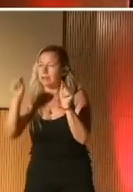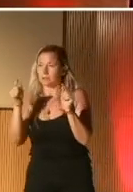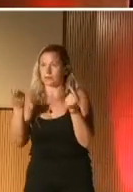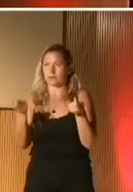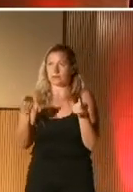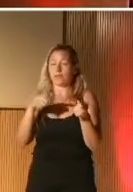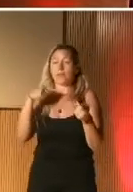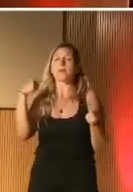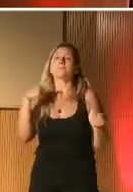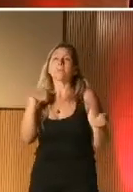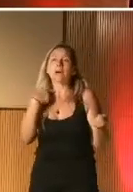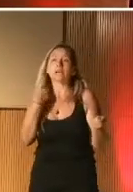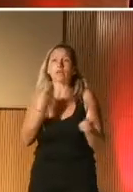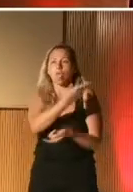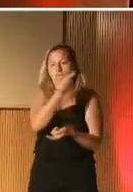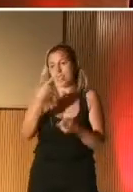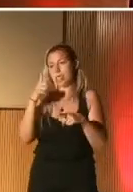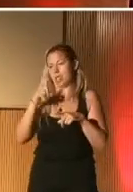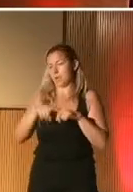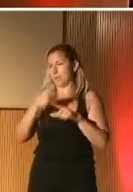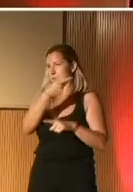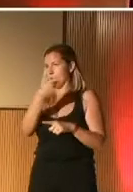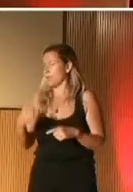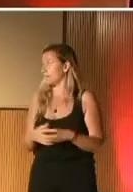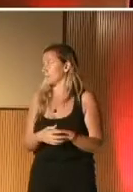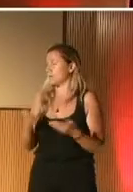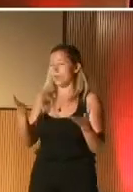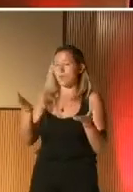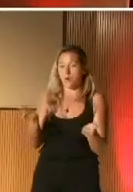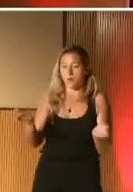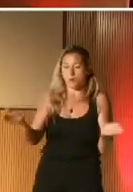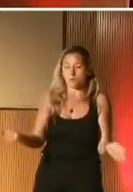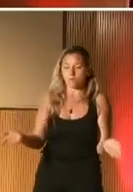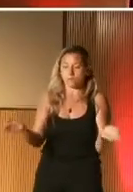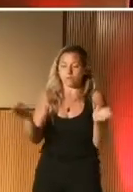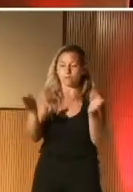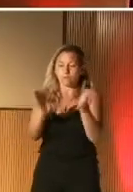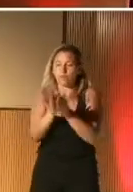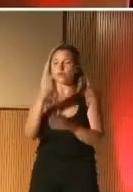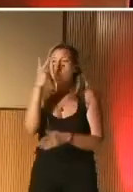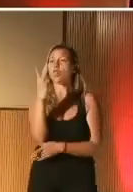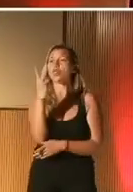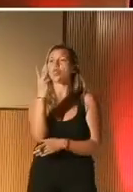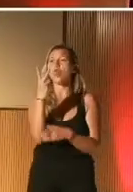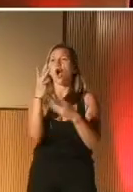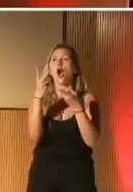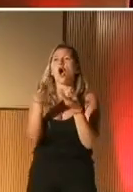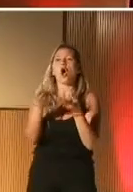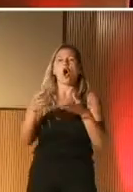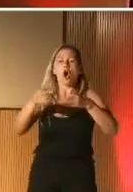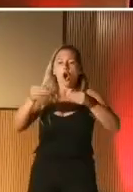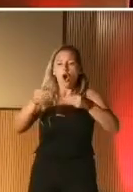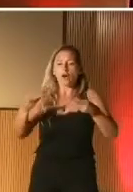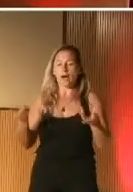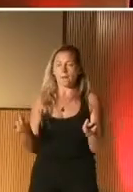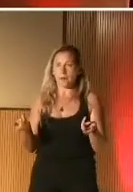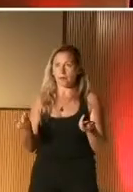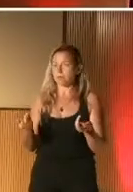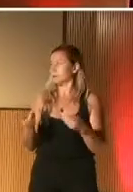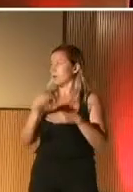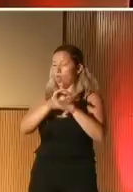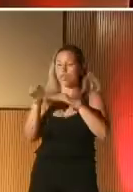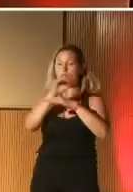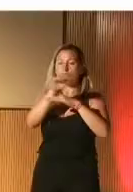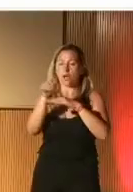perdido pi por T. Cuando hacemos el siguiente doblez, doblamos dos capas. En esas dos capas se ha perdido el material que hemos perdido al